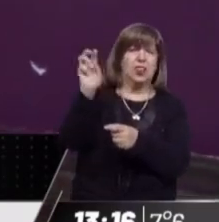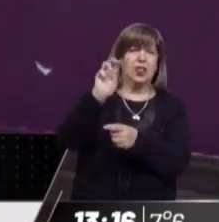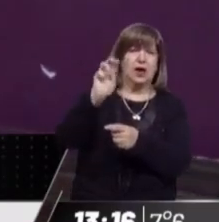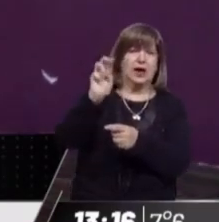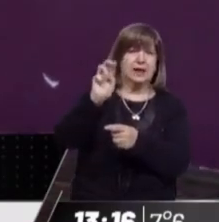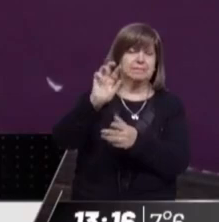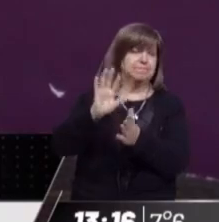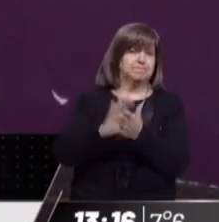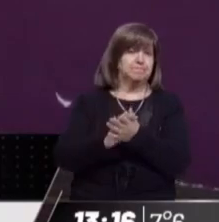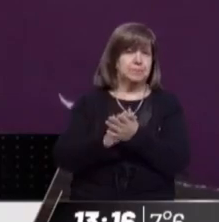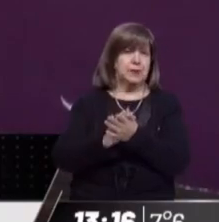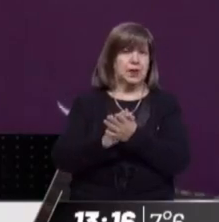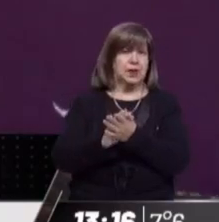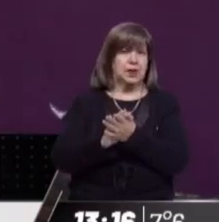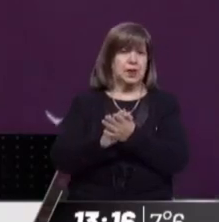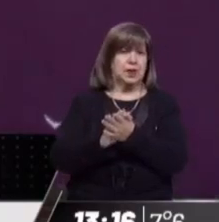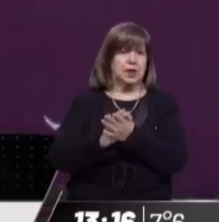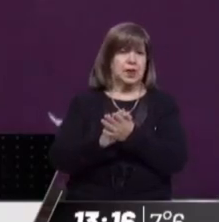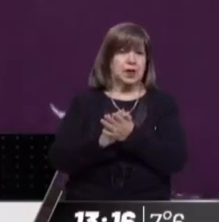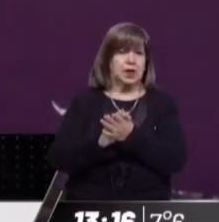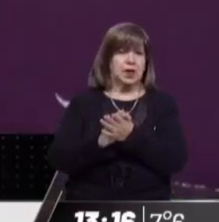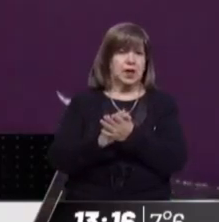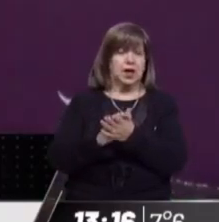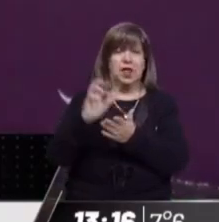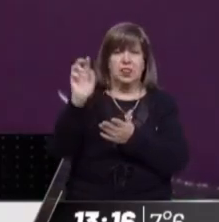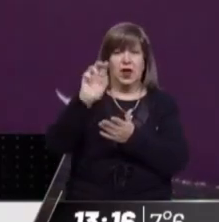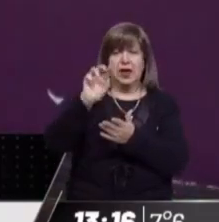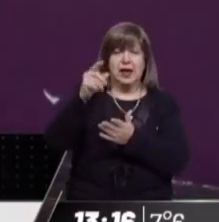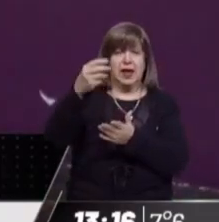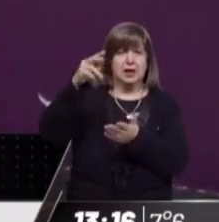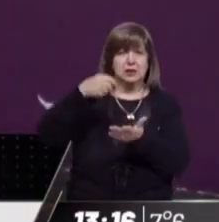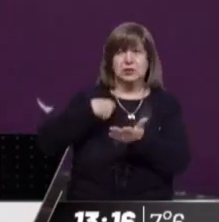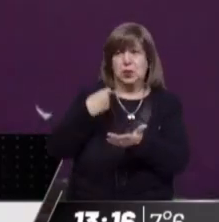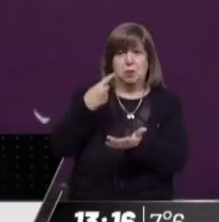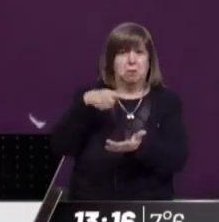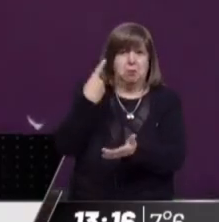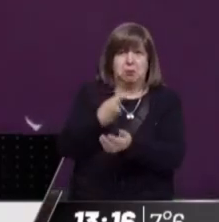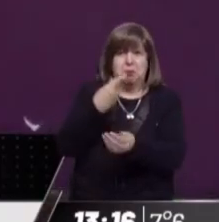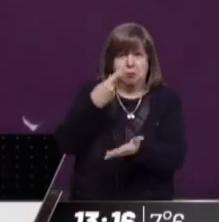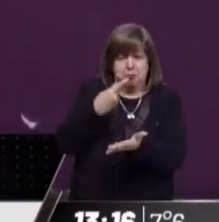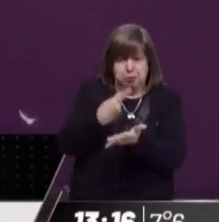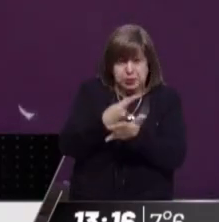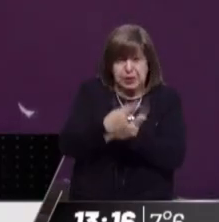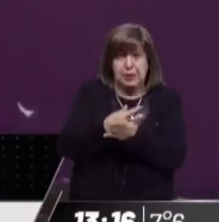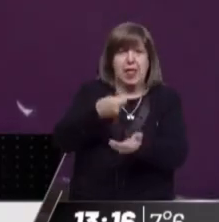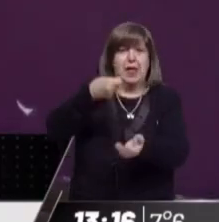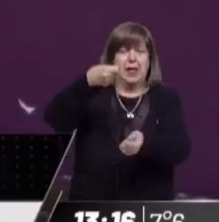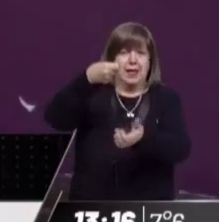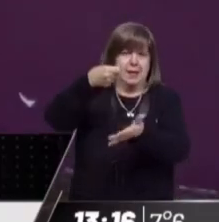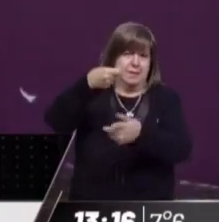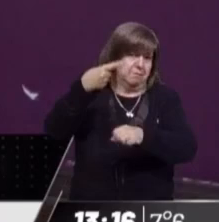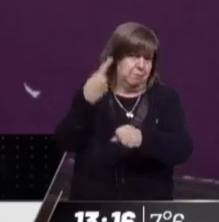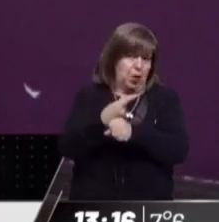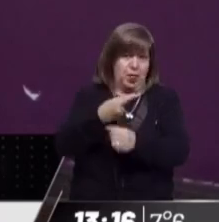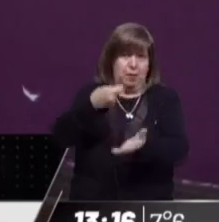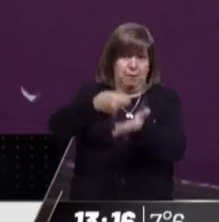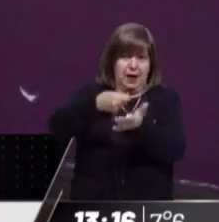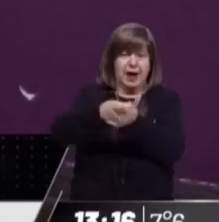dice yo en 24 horas te lo de ti no tengo para pagarlo traté de comunicarme